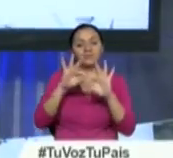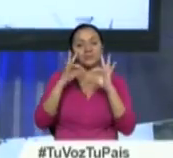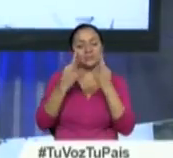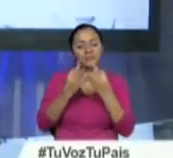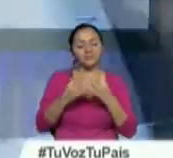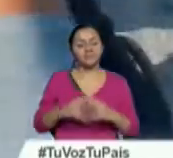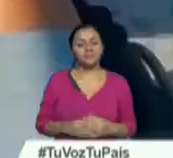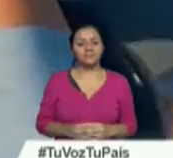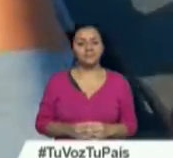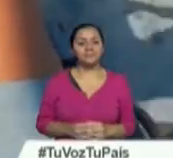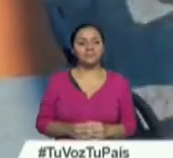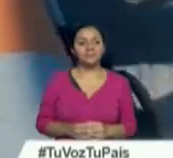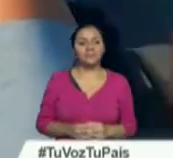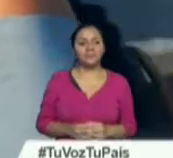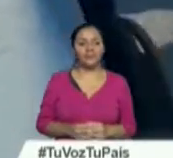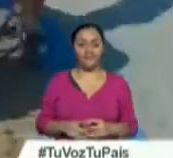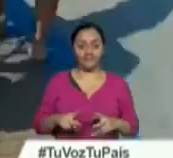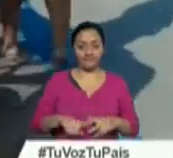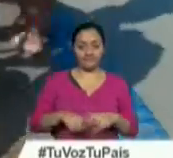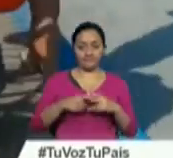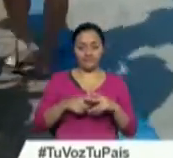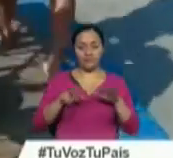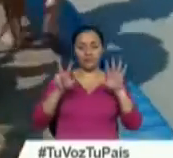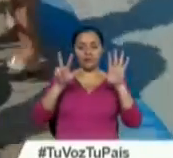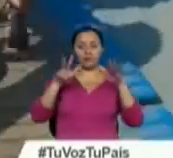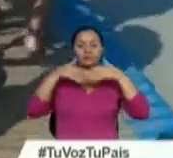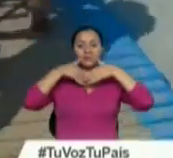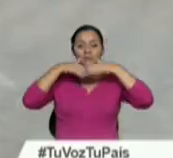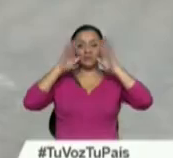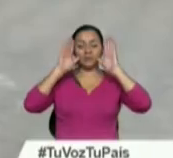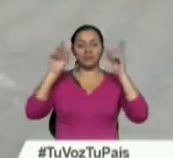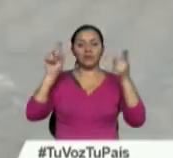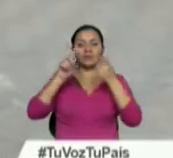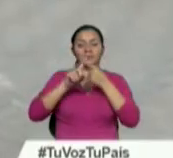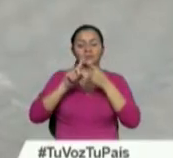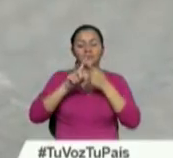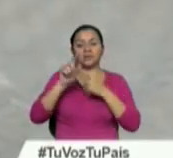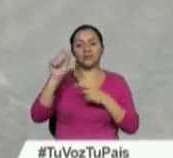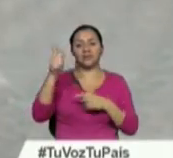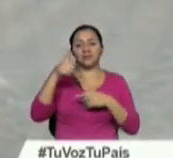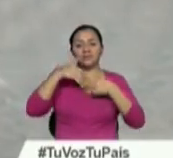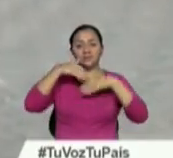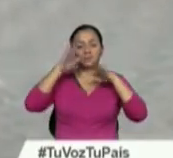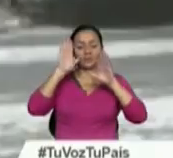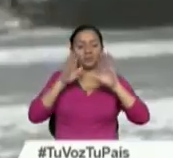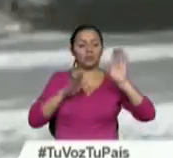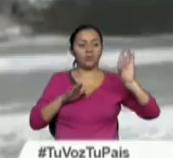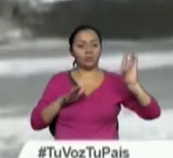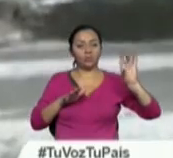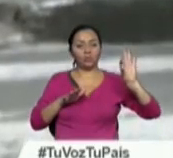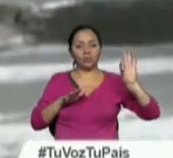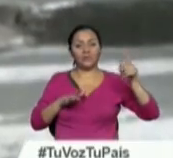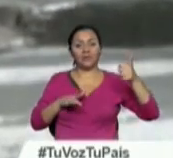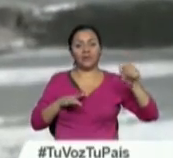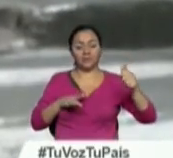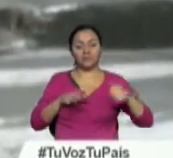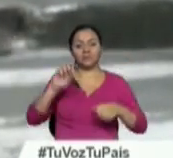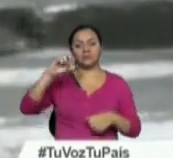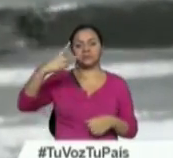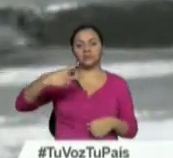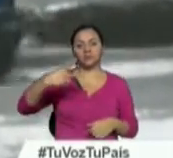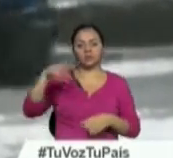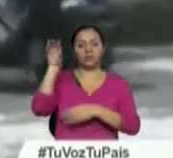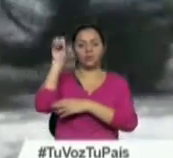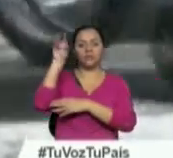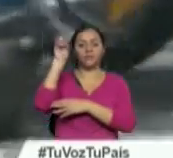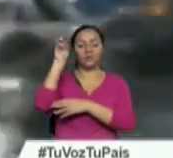familias. A partir de este 8 de diciembre hasta el 10 de este mismo mes, Manta acoge la segunda conferencia de turismo